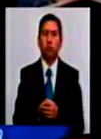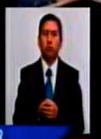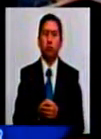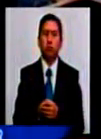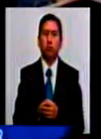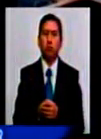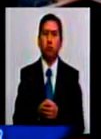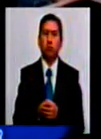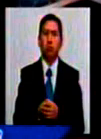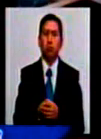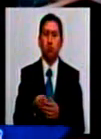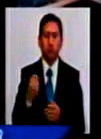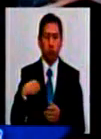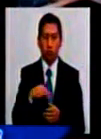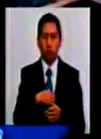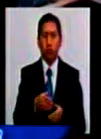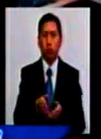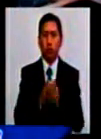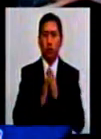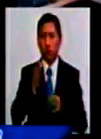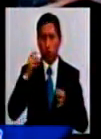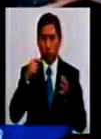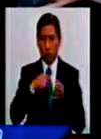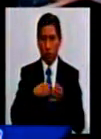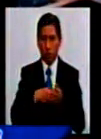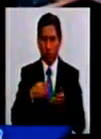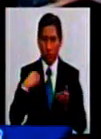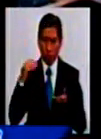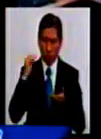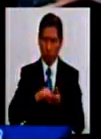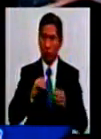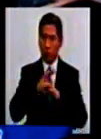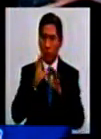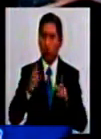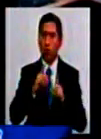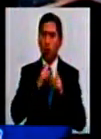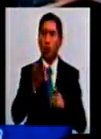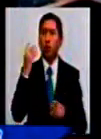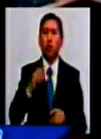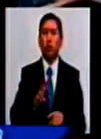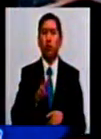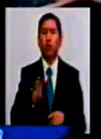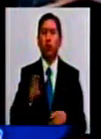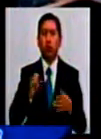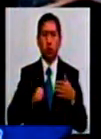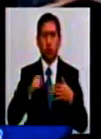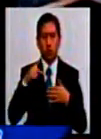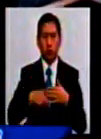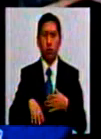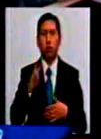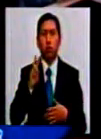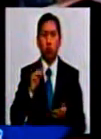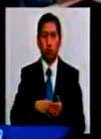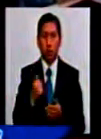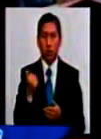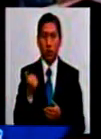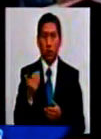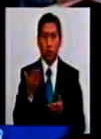El alcance de nuestra demanda ha sido claramente definido por su fallo del 24 de septiembre de